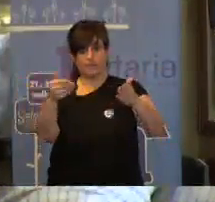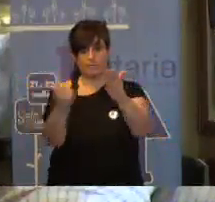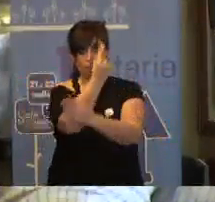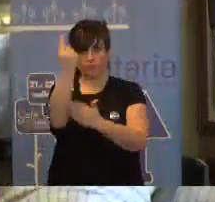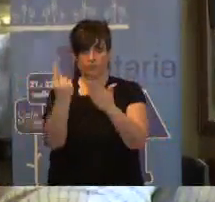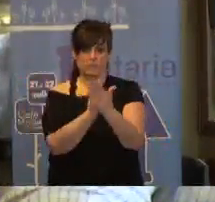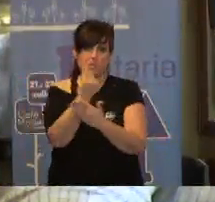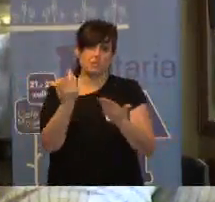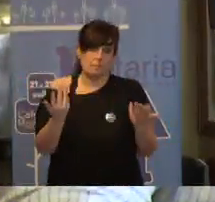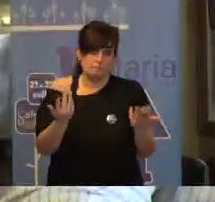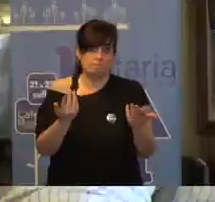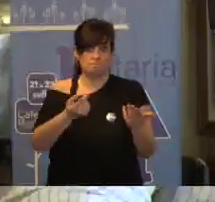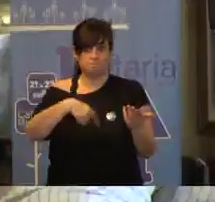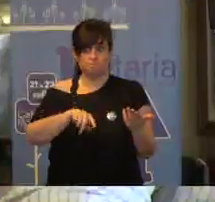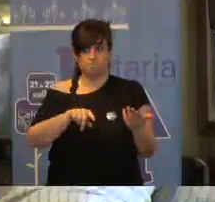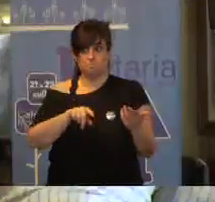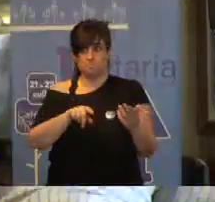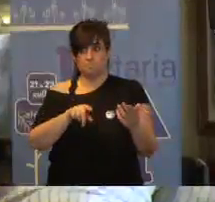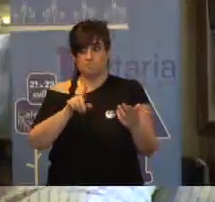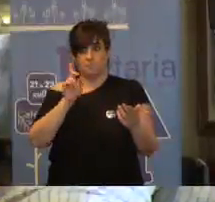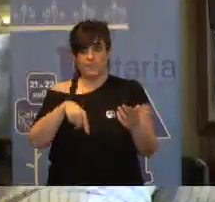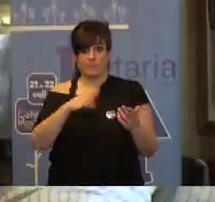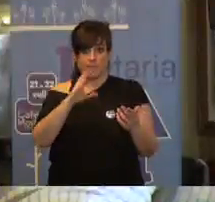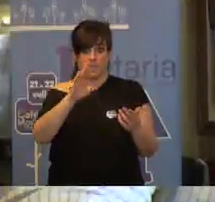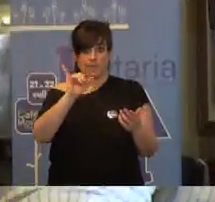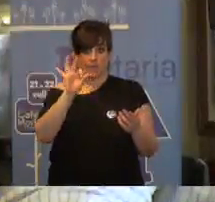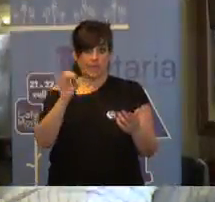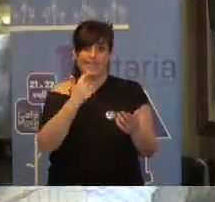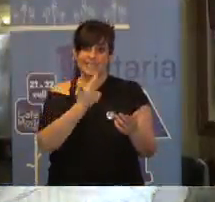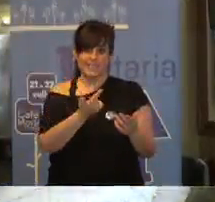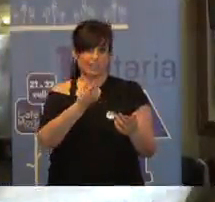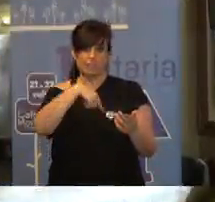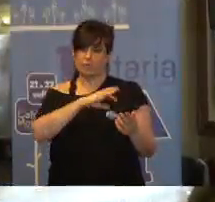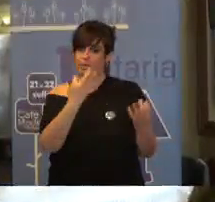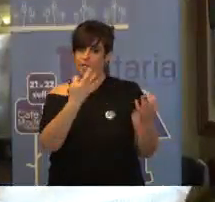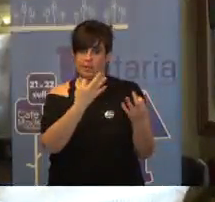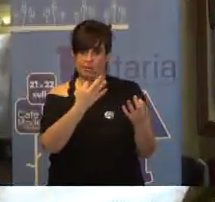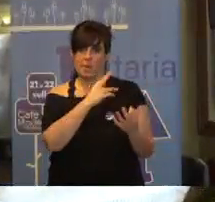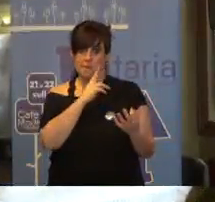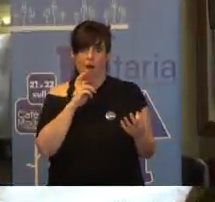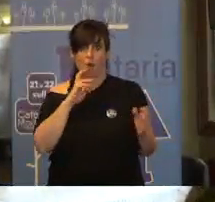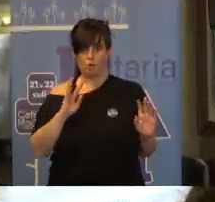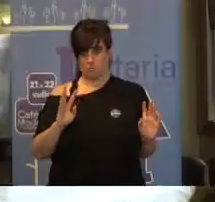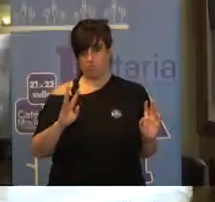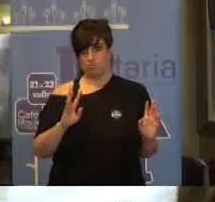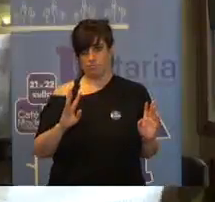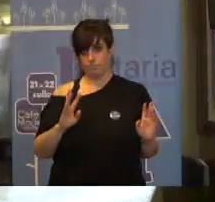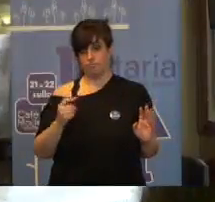queremos, tamén, como decía Cristina, hai que poñelo en valor, e eu creo que tamén en ese